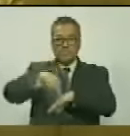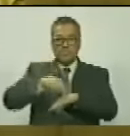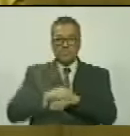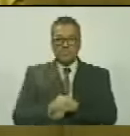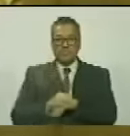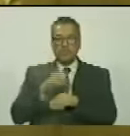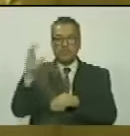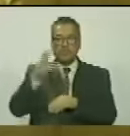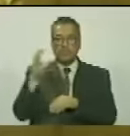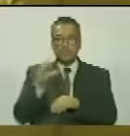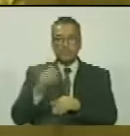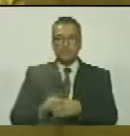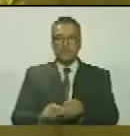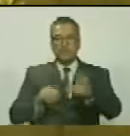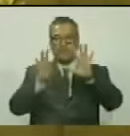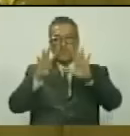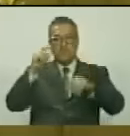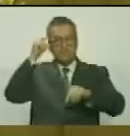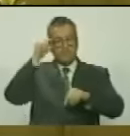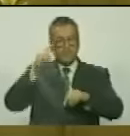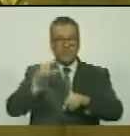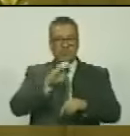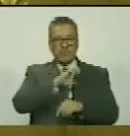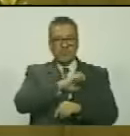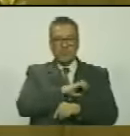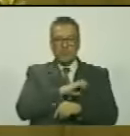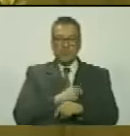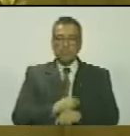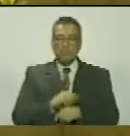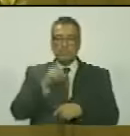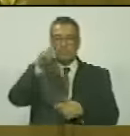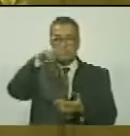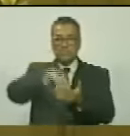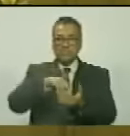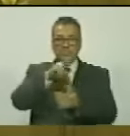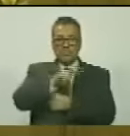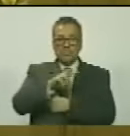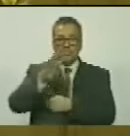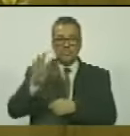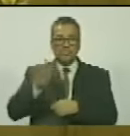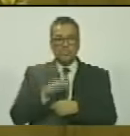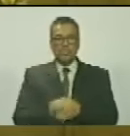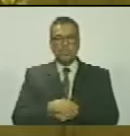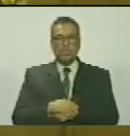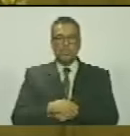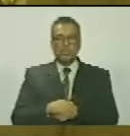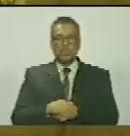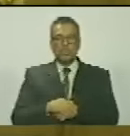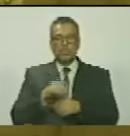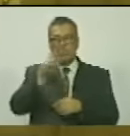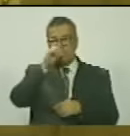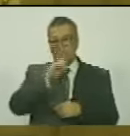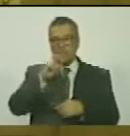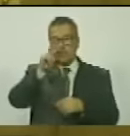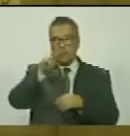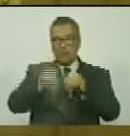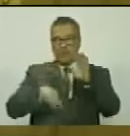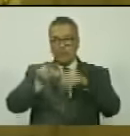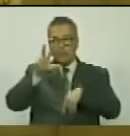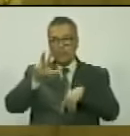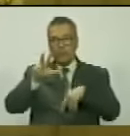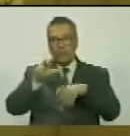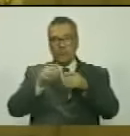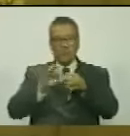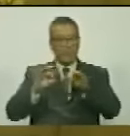en Caracas a los nueve días del mes de enero de 2024 años 213